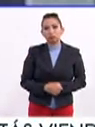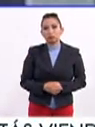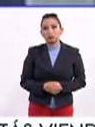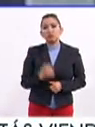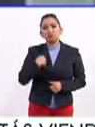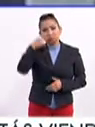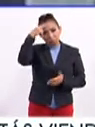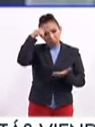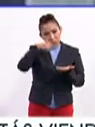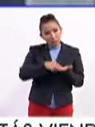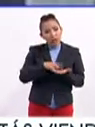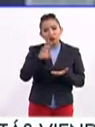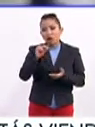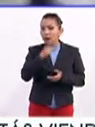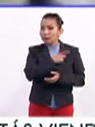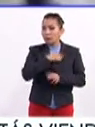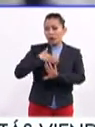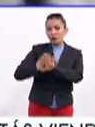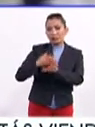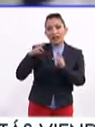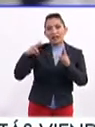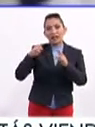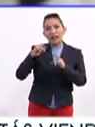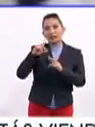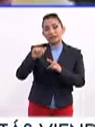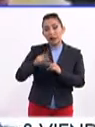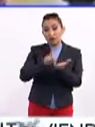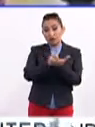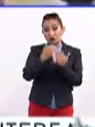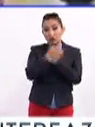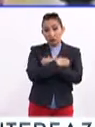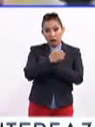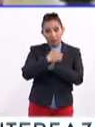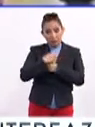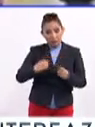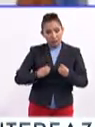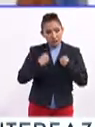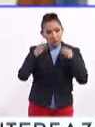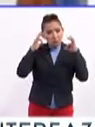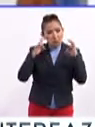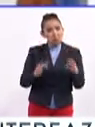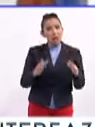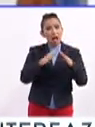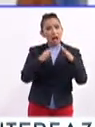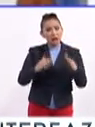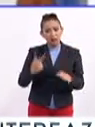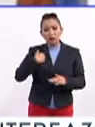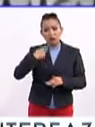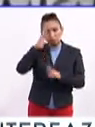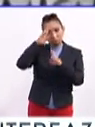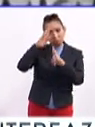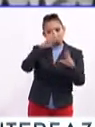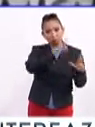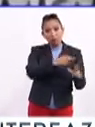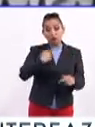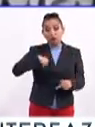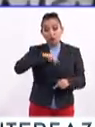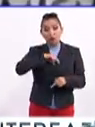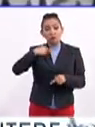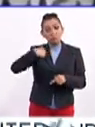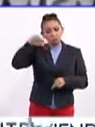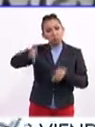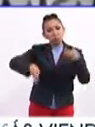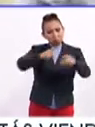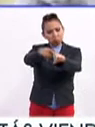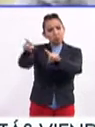la convicción de no ser racistas, derecho a la educación, a tener una vivienda digna, ser tolerantes. Nosotros